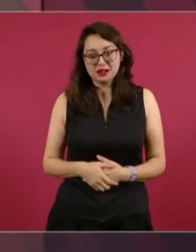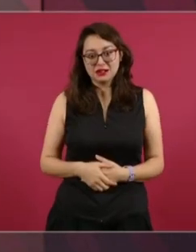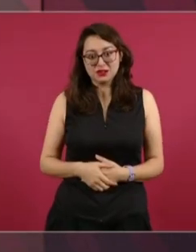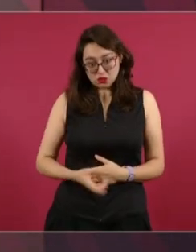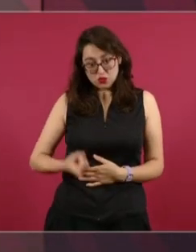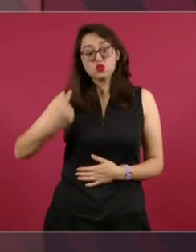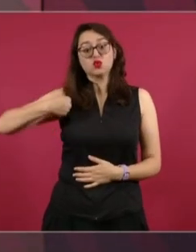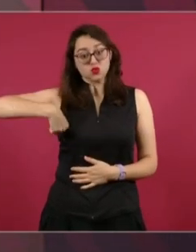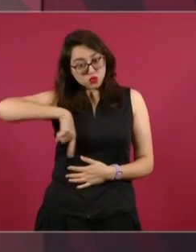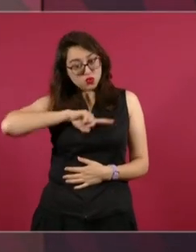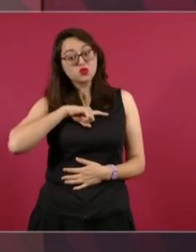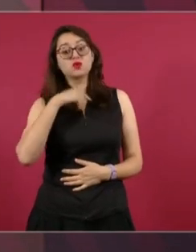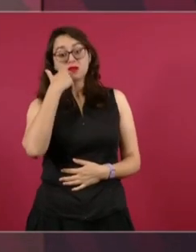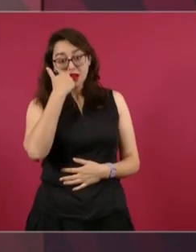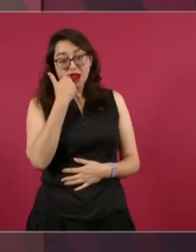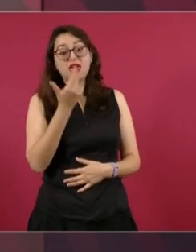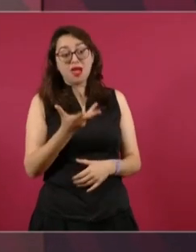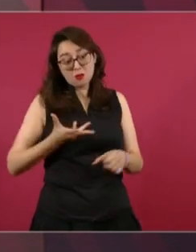estamos